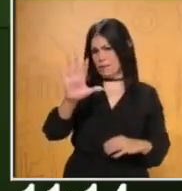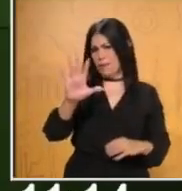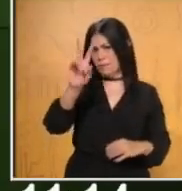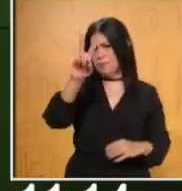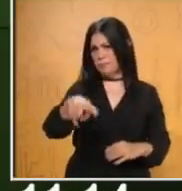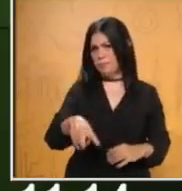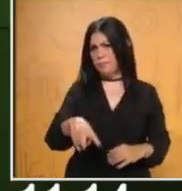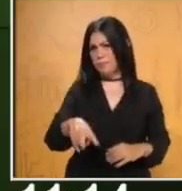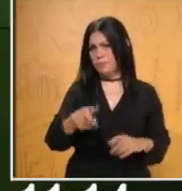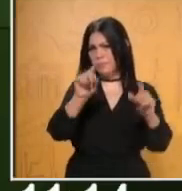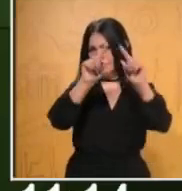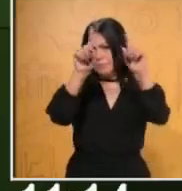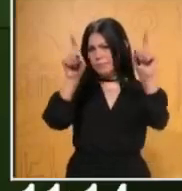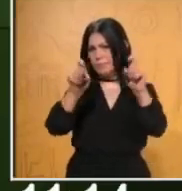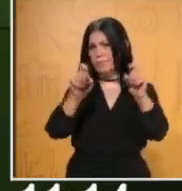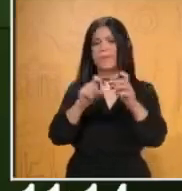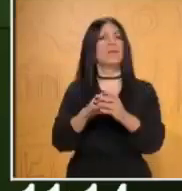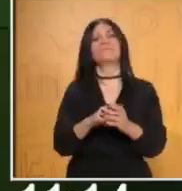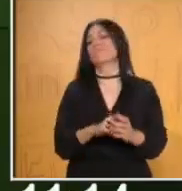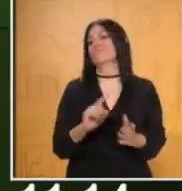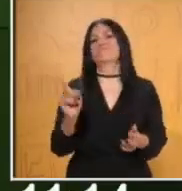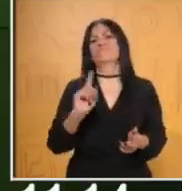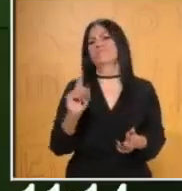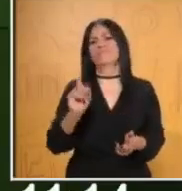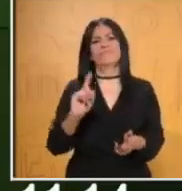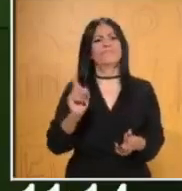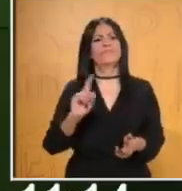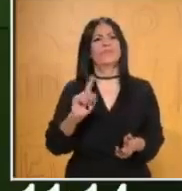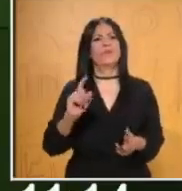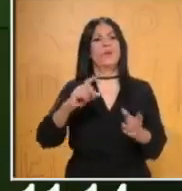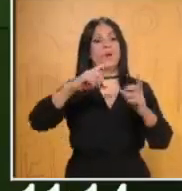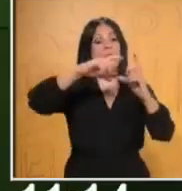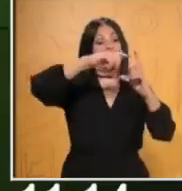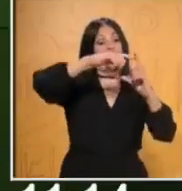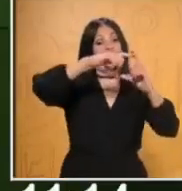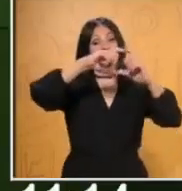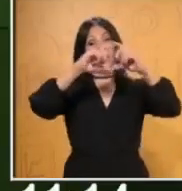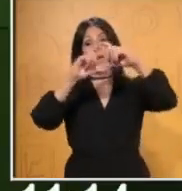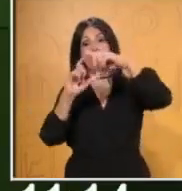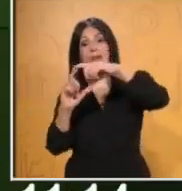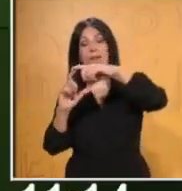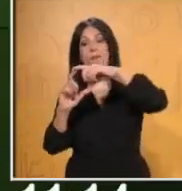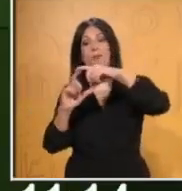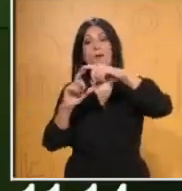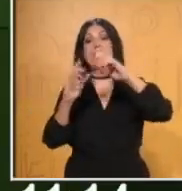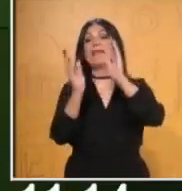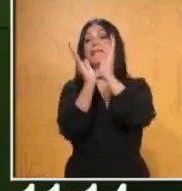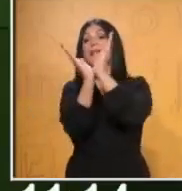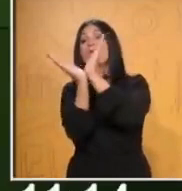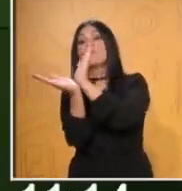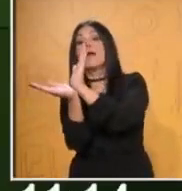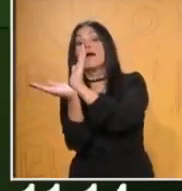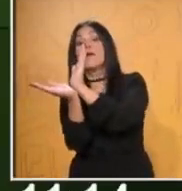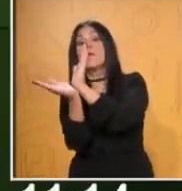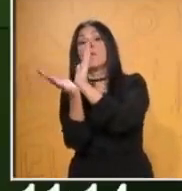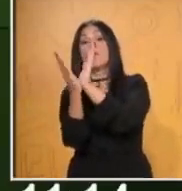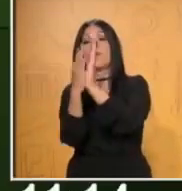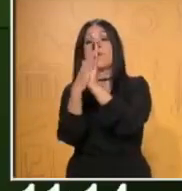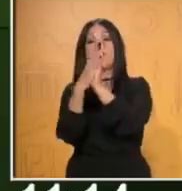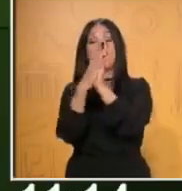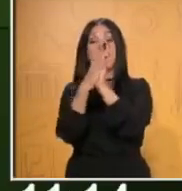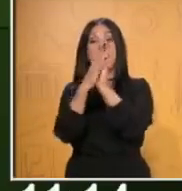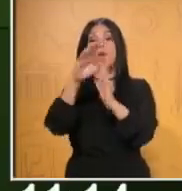Muy bien, la respuesta es no es cierto porque al realizar el giro de león al gato se formó un ángulo, pero es uno